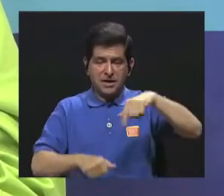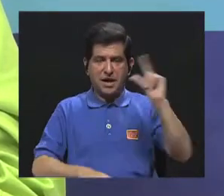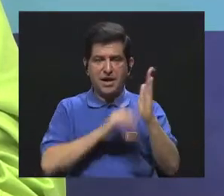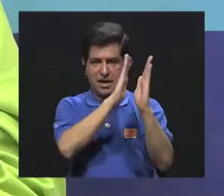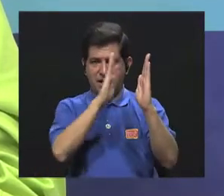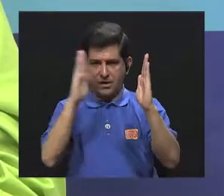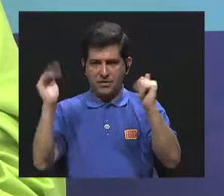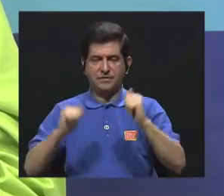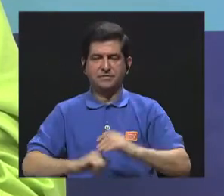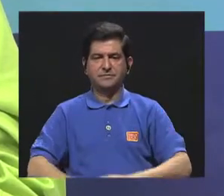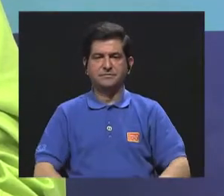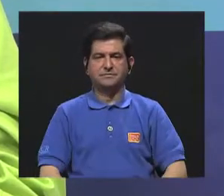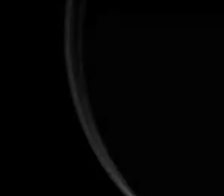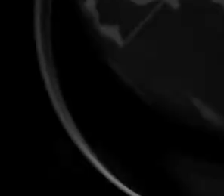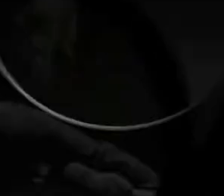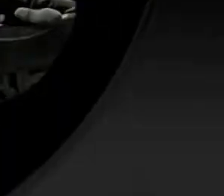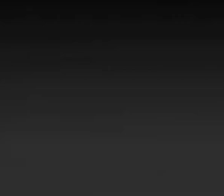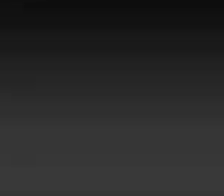Cinemateca.